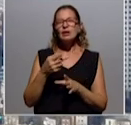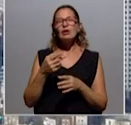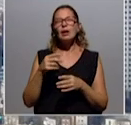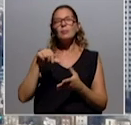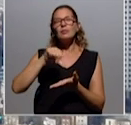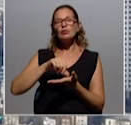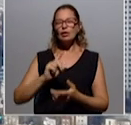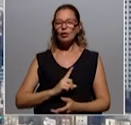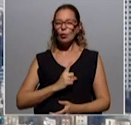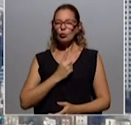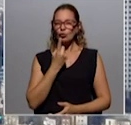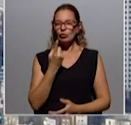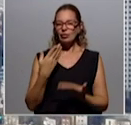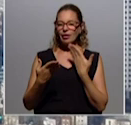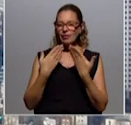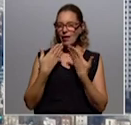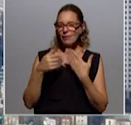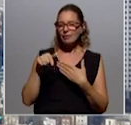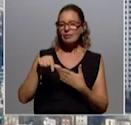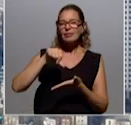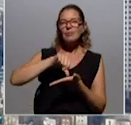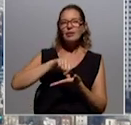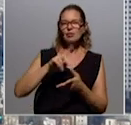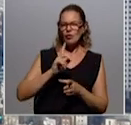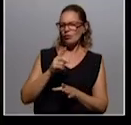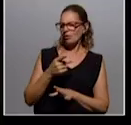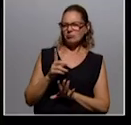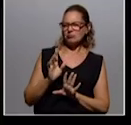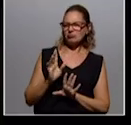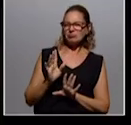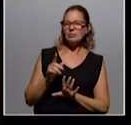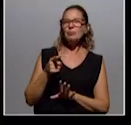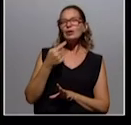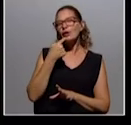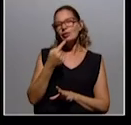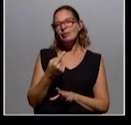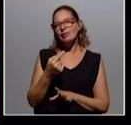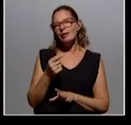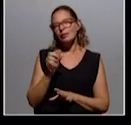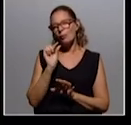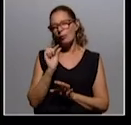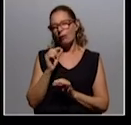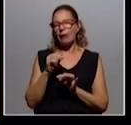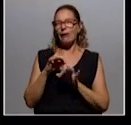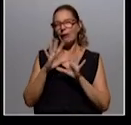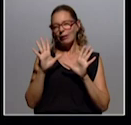sienten orgullosos de que se hable de Corea del Sur, no están molestos con la película, pero sí dicen que es un pelín exagerado el